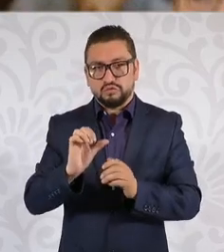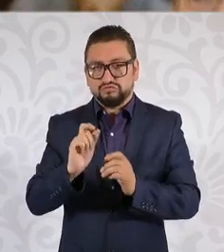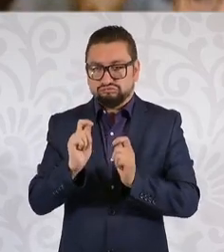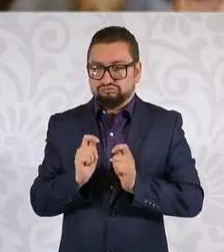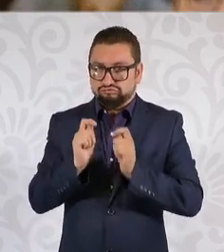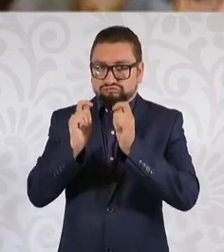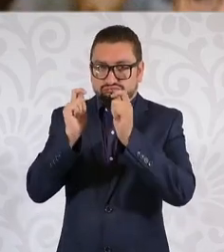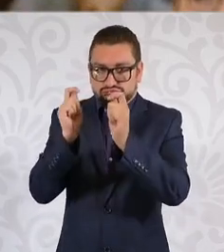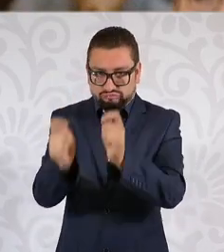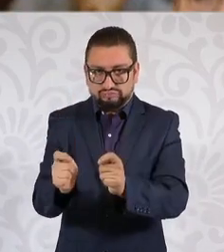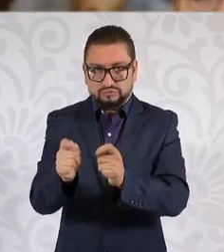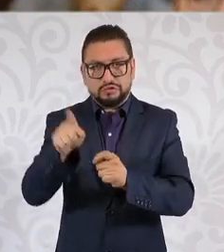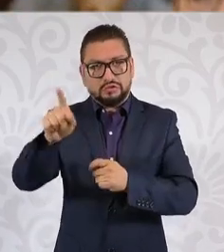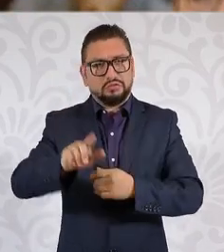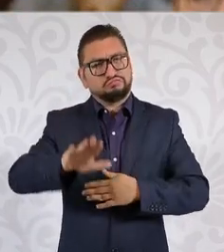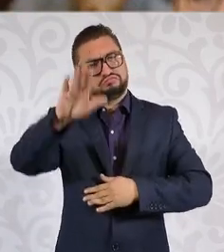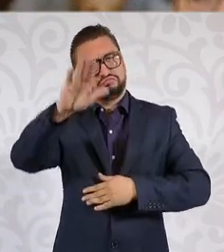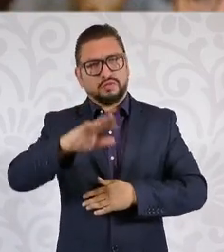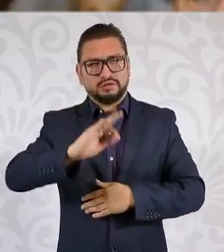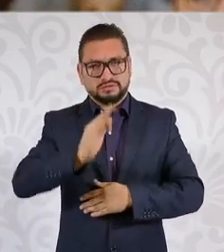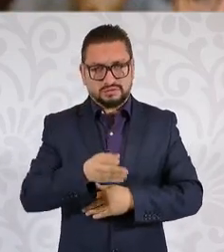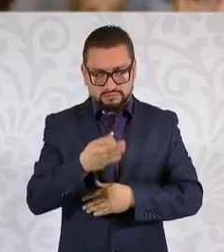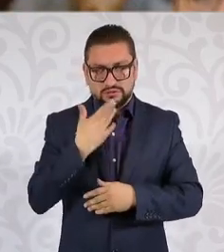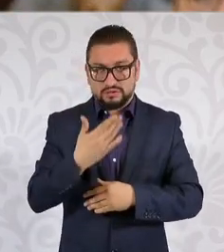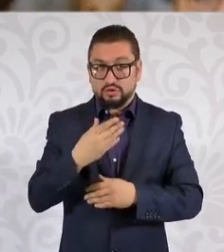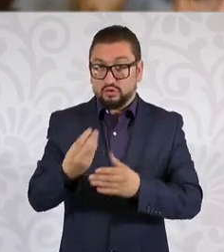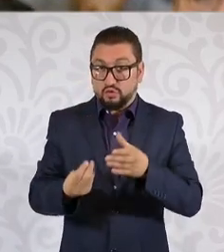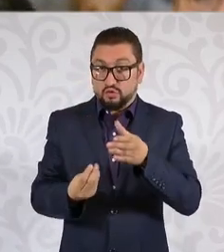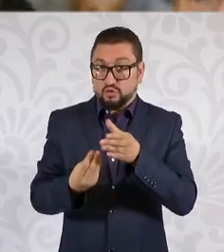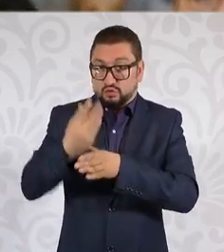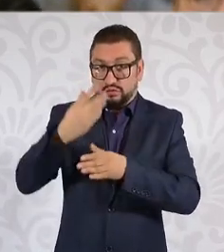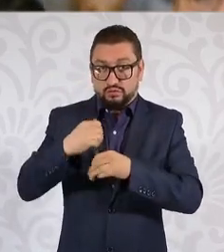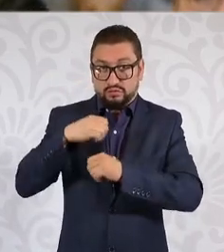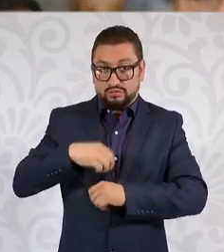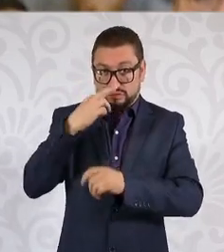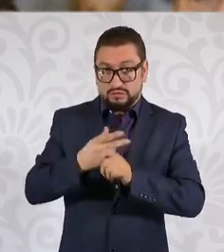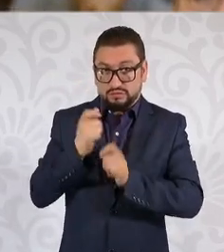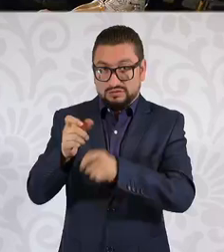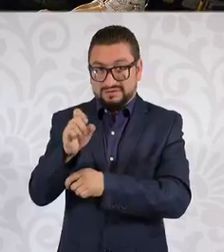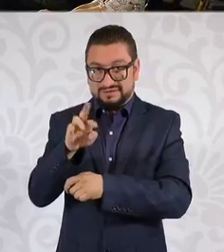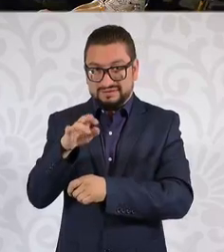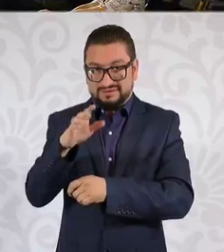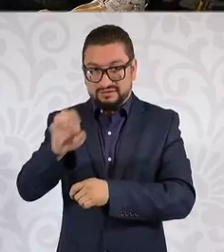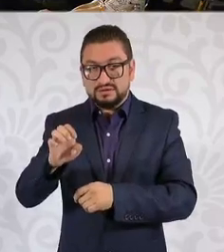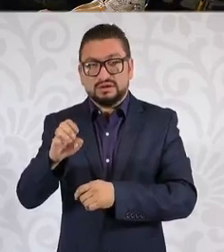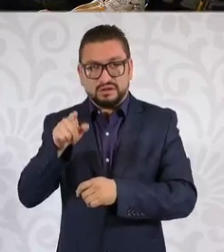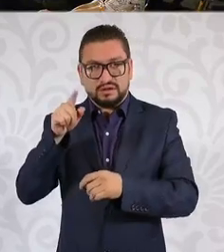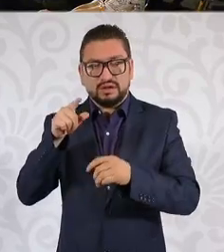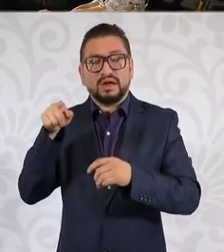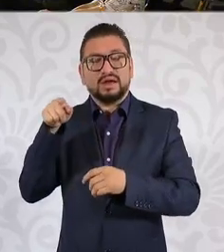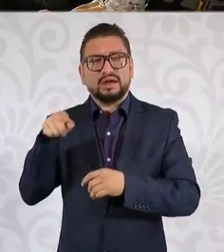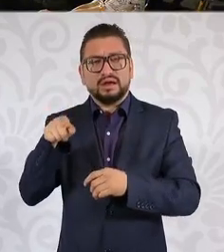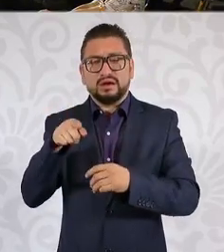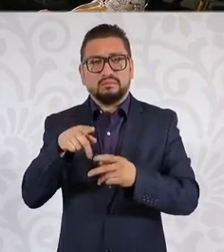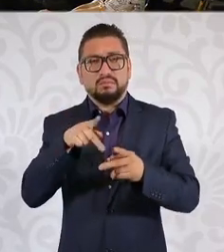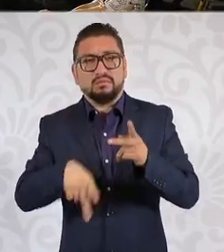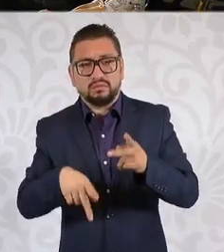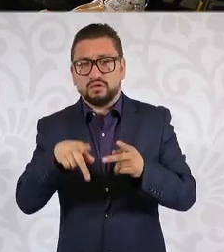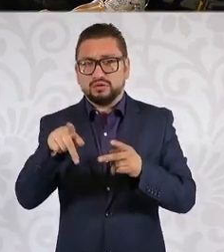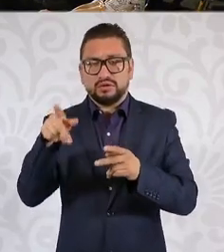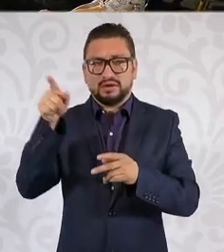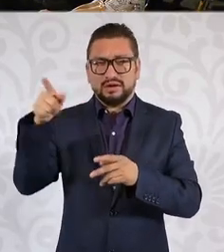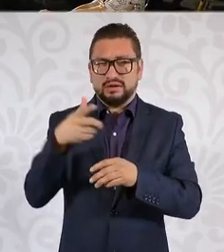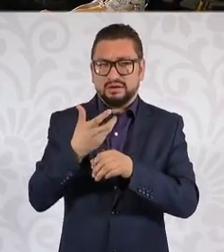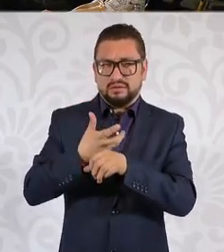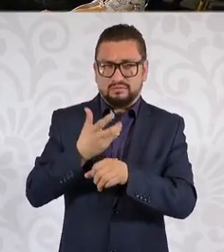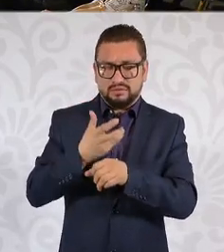nombramiento rinda protesta. Con un nuevo canciller se acaba la pausa que existía con nuestro vecino del país